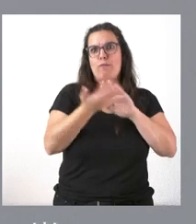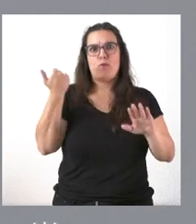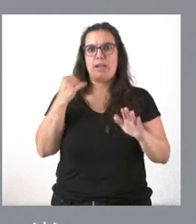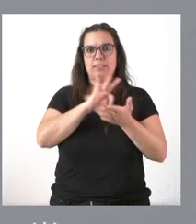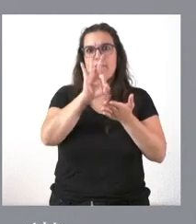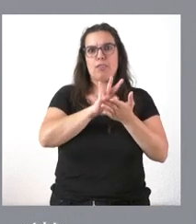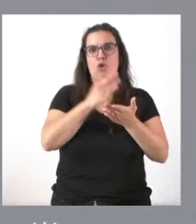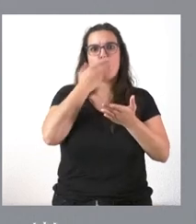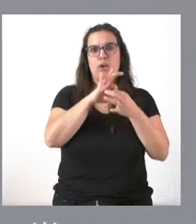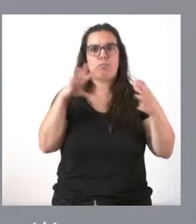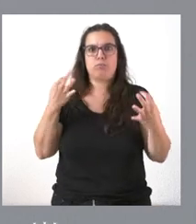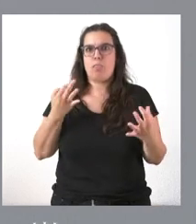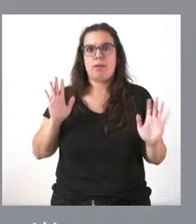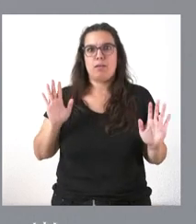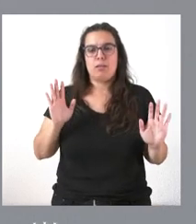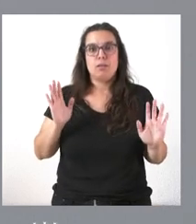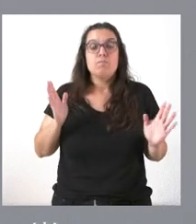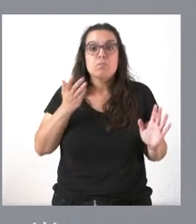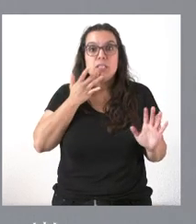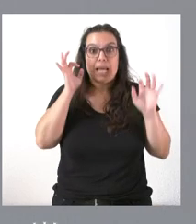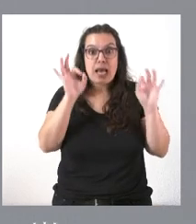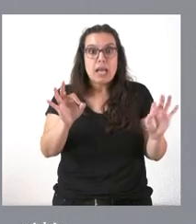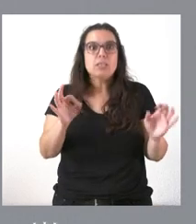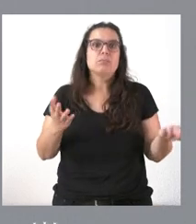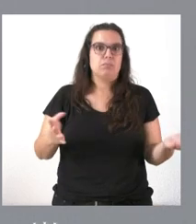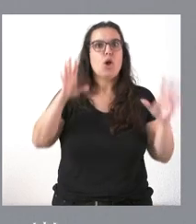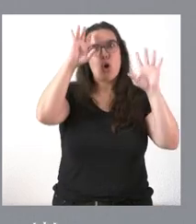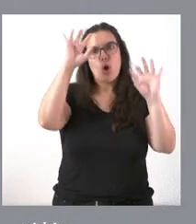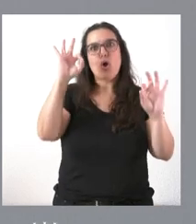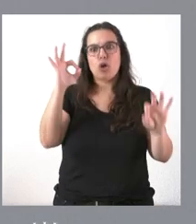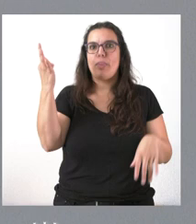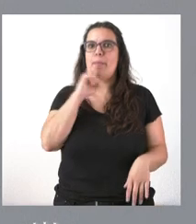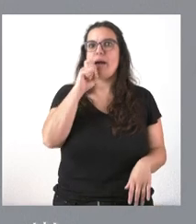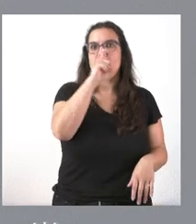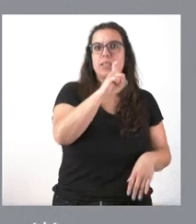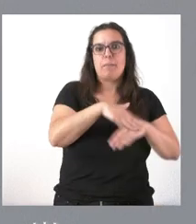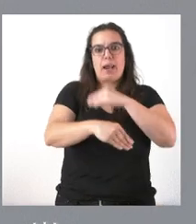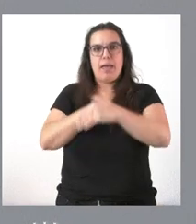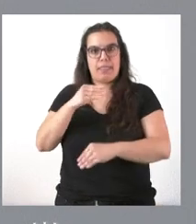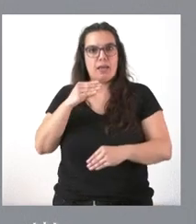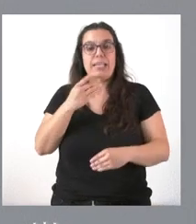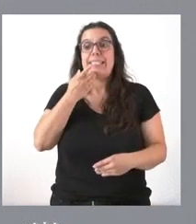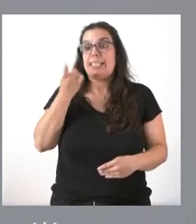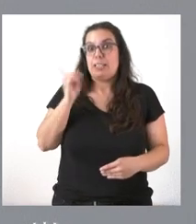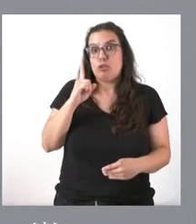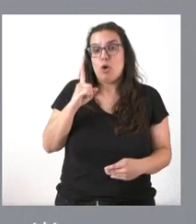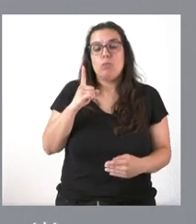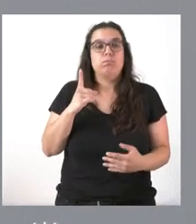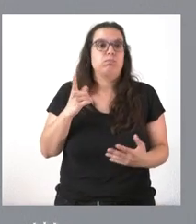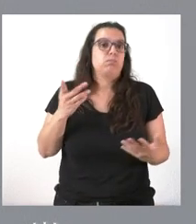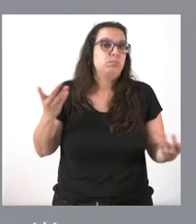servicio si es así pues lógicamente es bueno que se comunique para poder actuar y si no es así tampoco